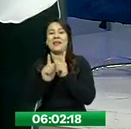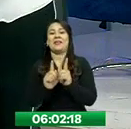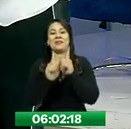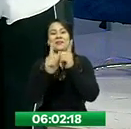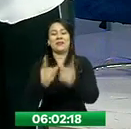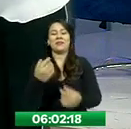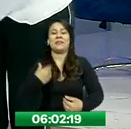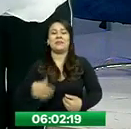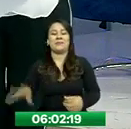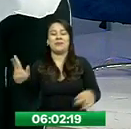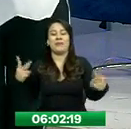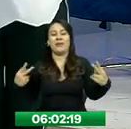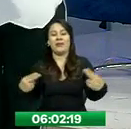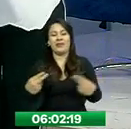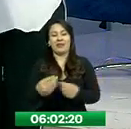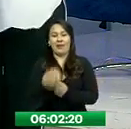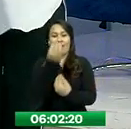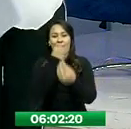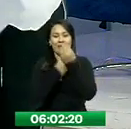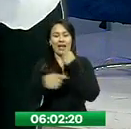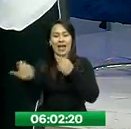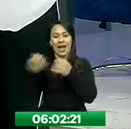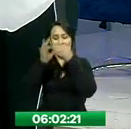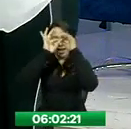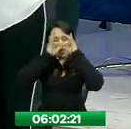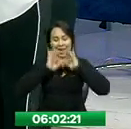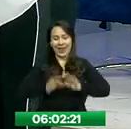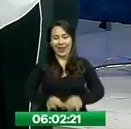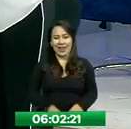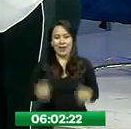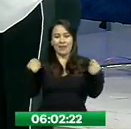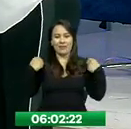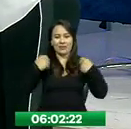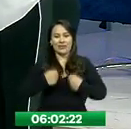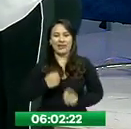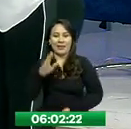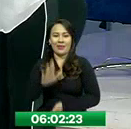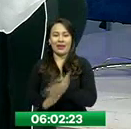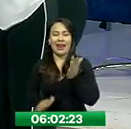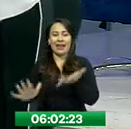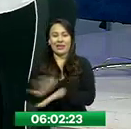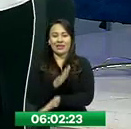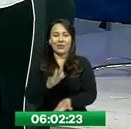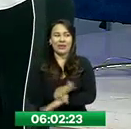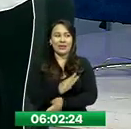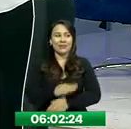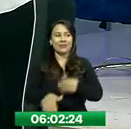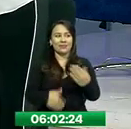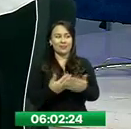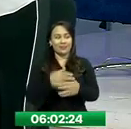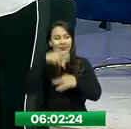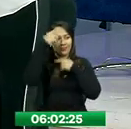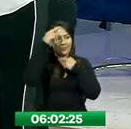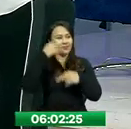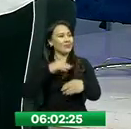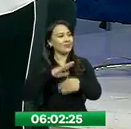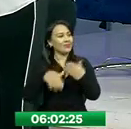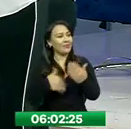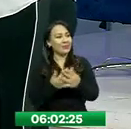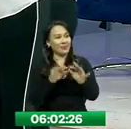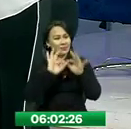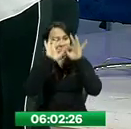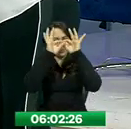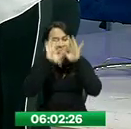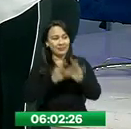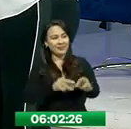sí. Eso, mi amor, vaya rápido a prepararse para ir a la escuelita. Y mientras la nena se prepara para arreglarse para ir a la escuelita, ¿qué te